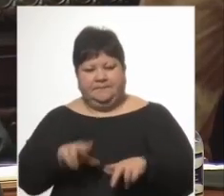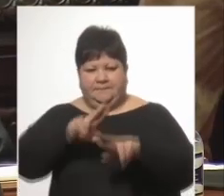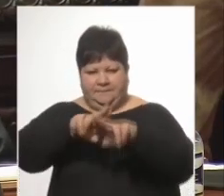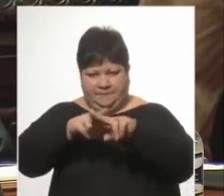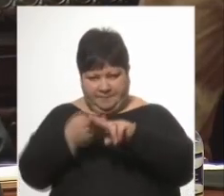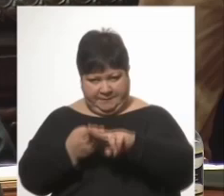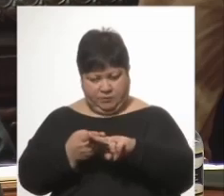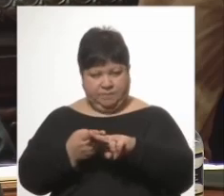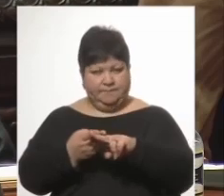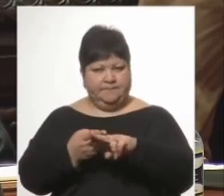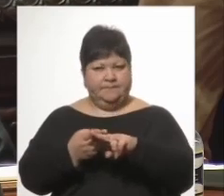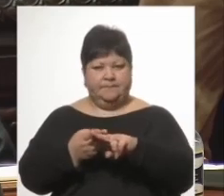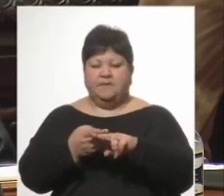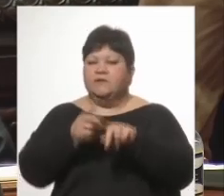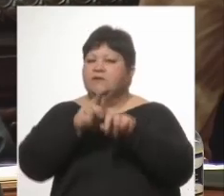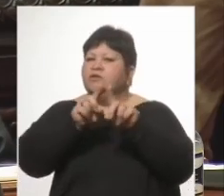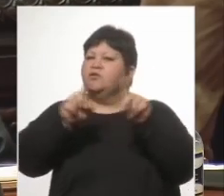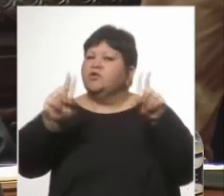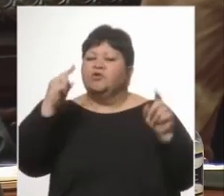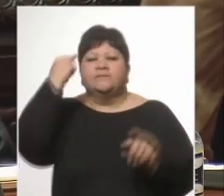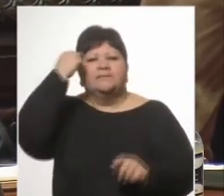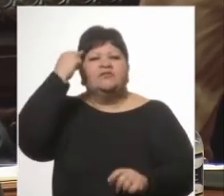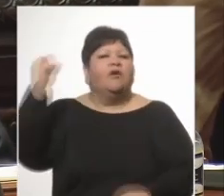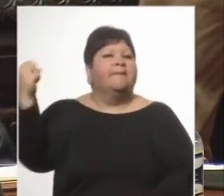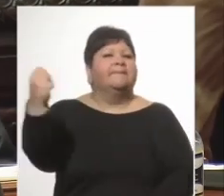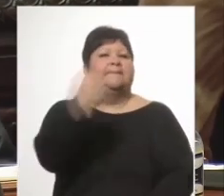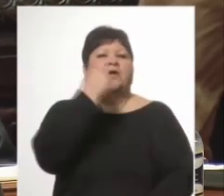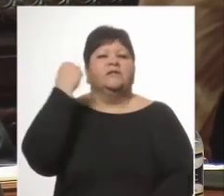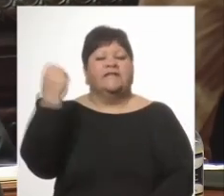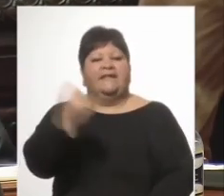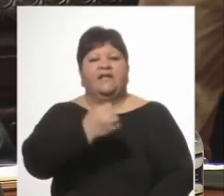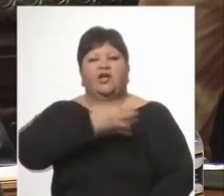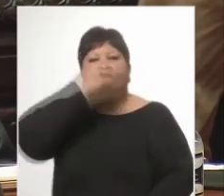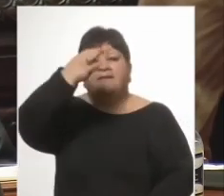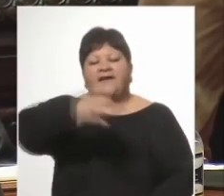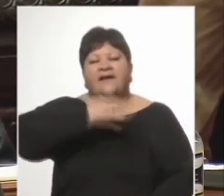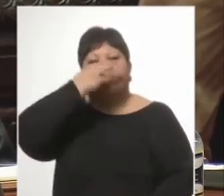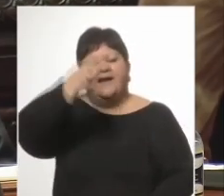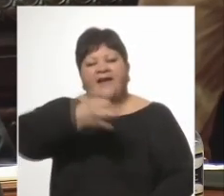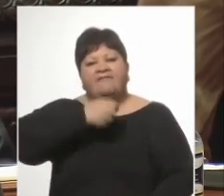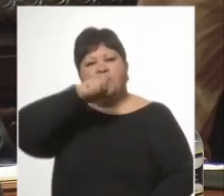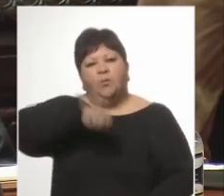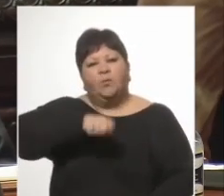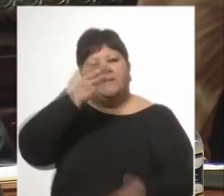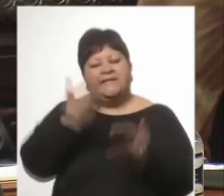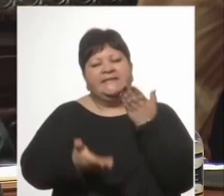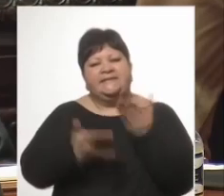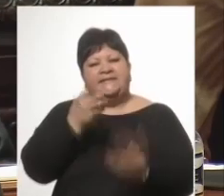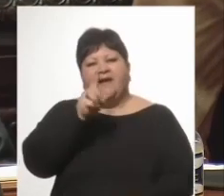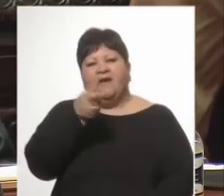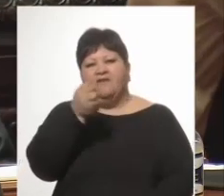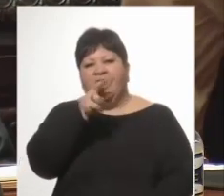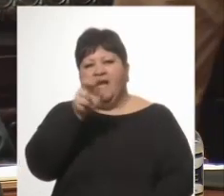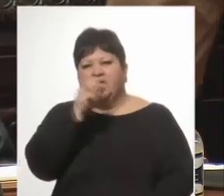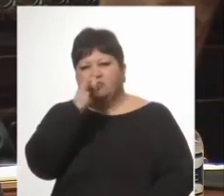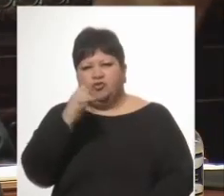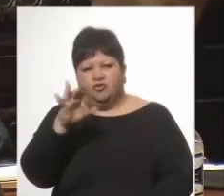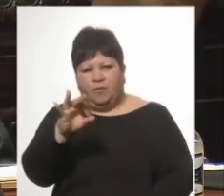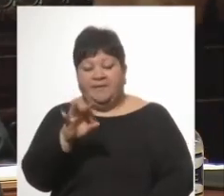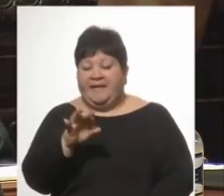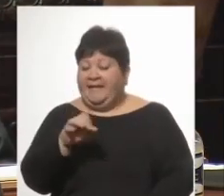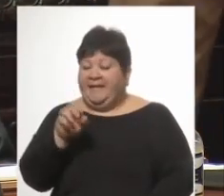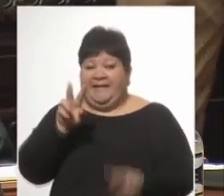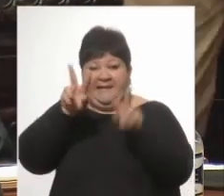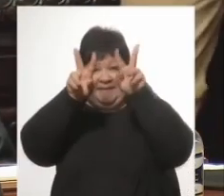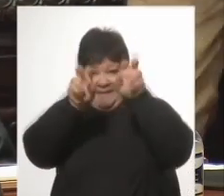repito, no se consideró relevante lo que declaraba Gavazo. En el tema central, que era la muerte